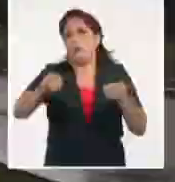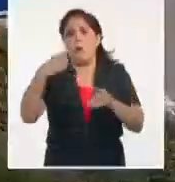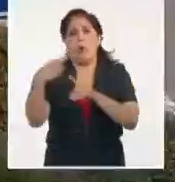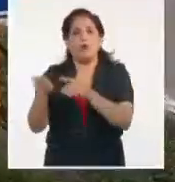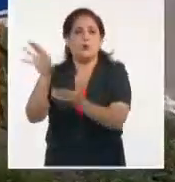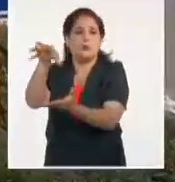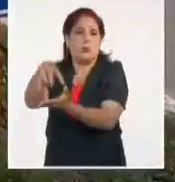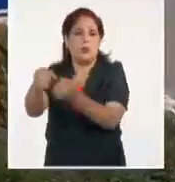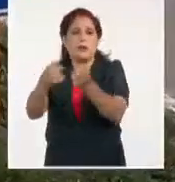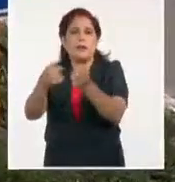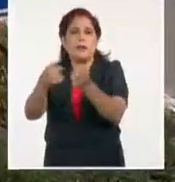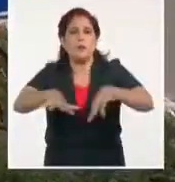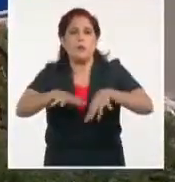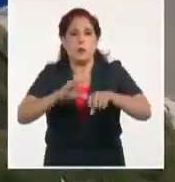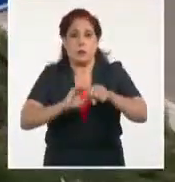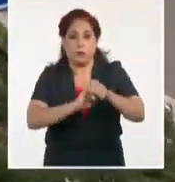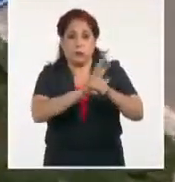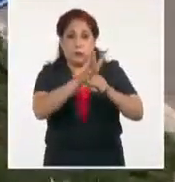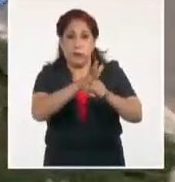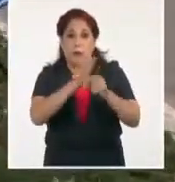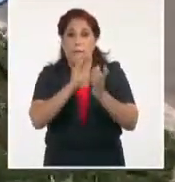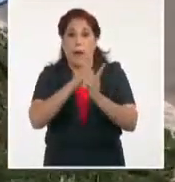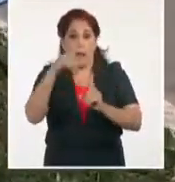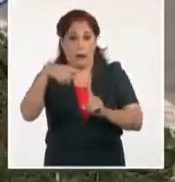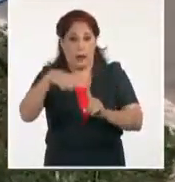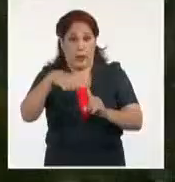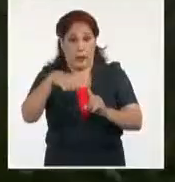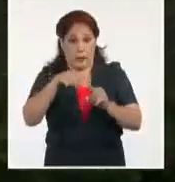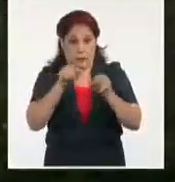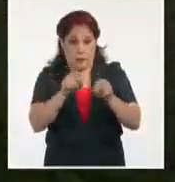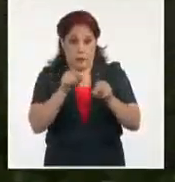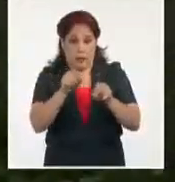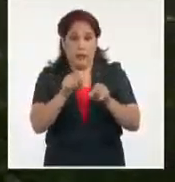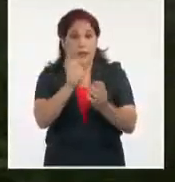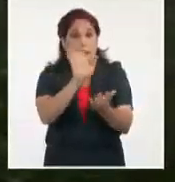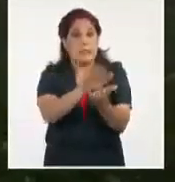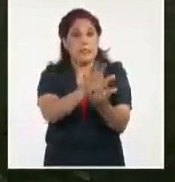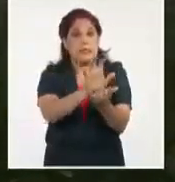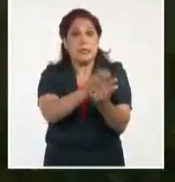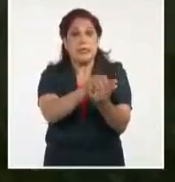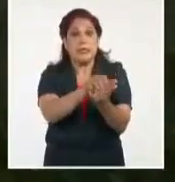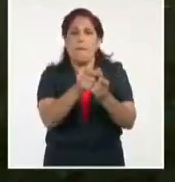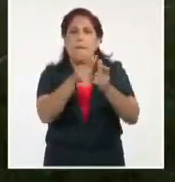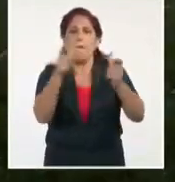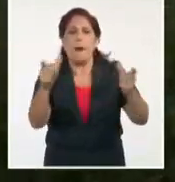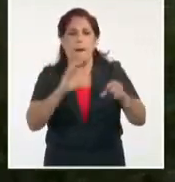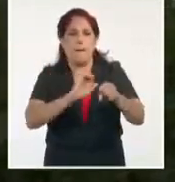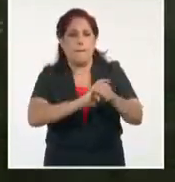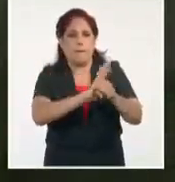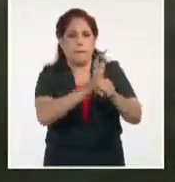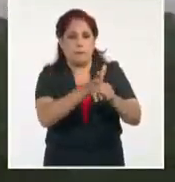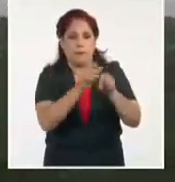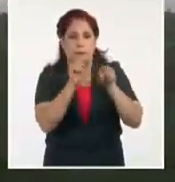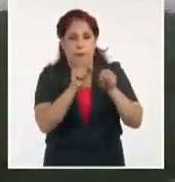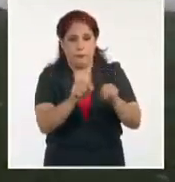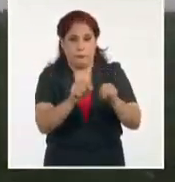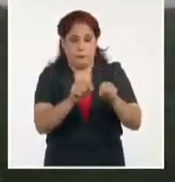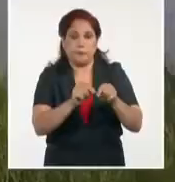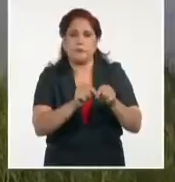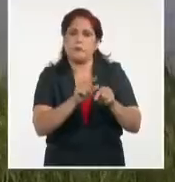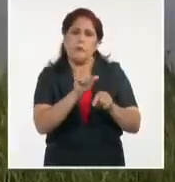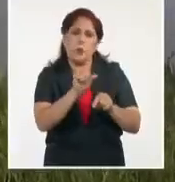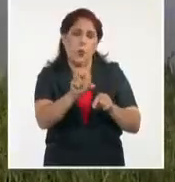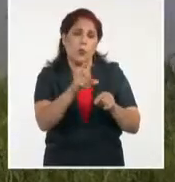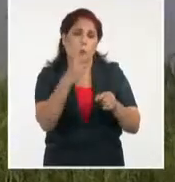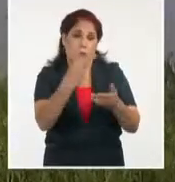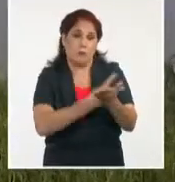la situación epidemiológica en la provincia de Matanzas, la Ciénaga experimenta un incremento de los contagios de COVID-19 en los últimos 15